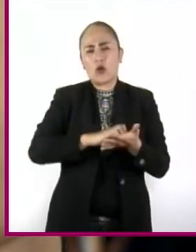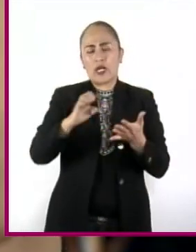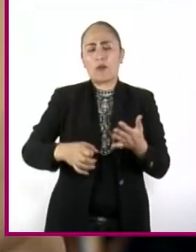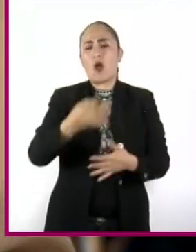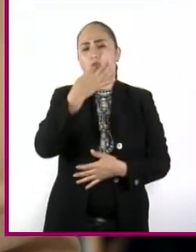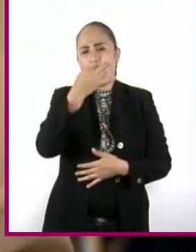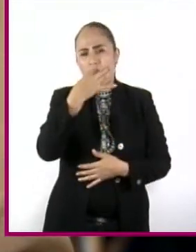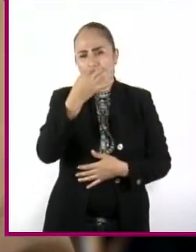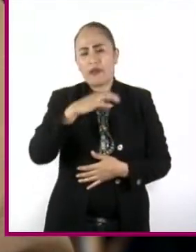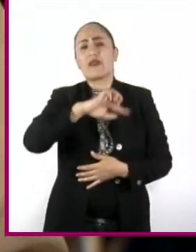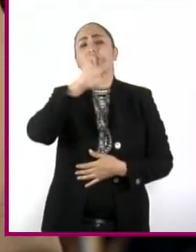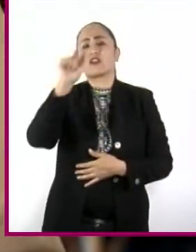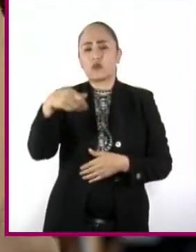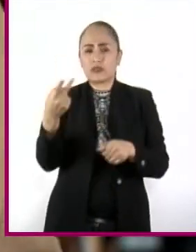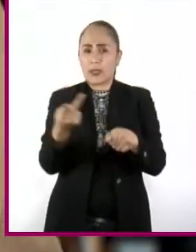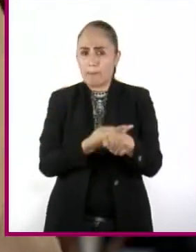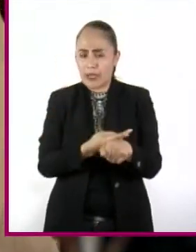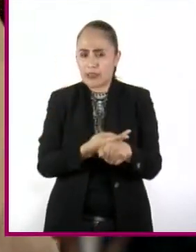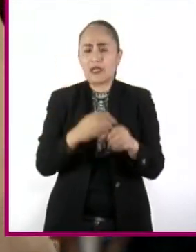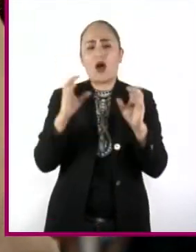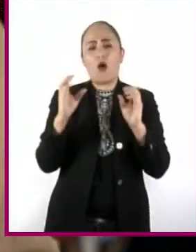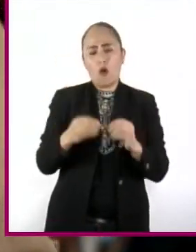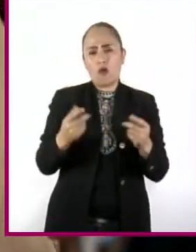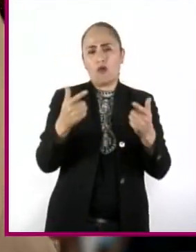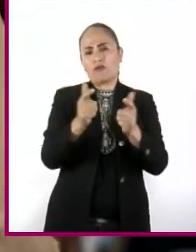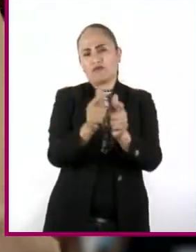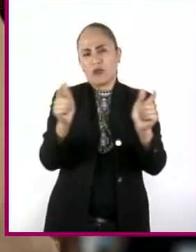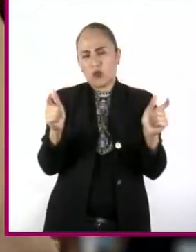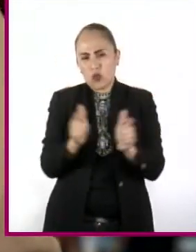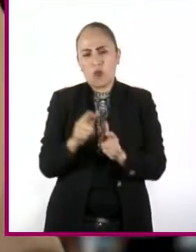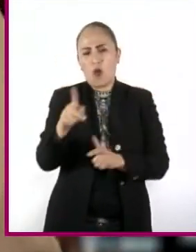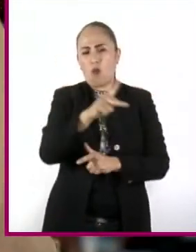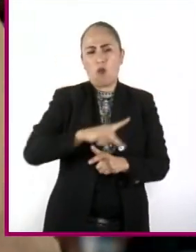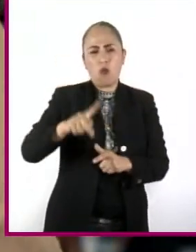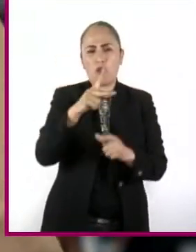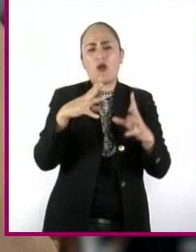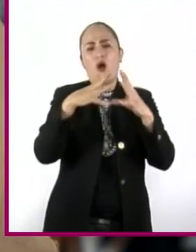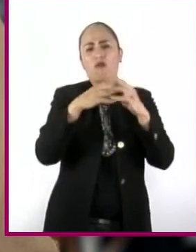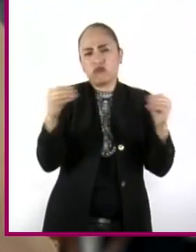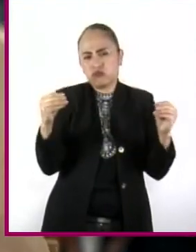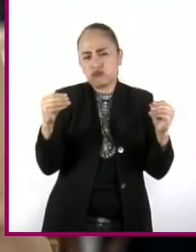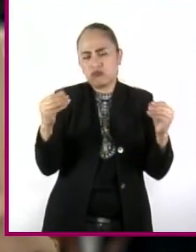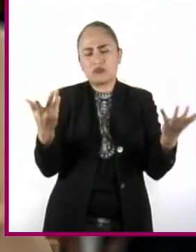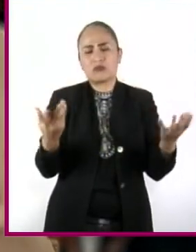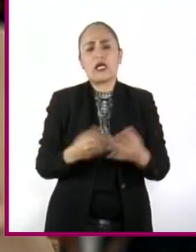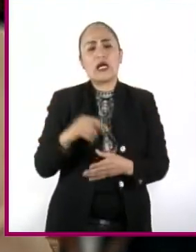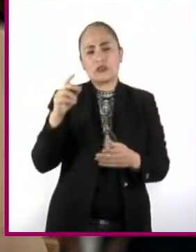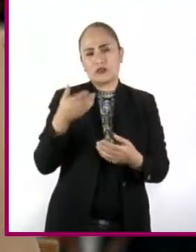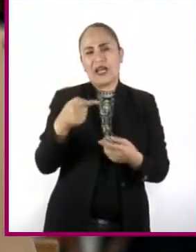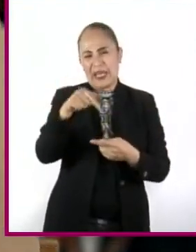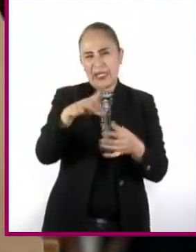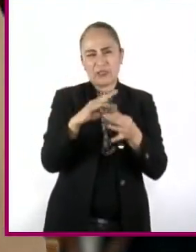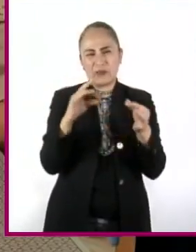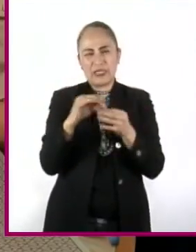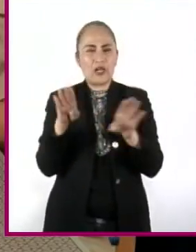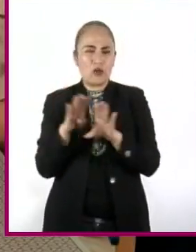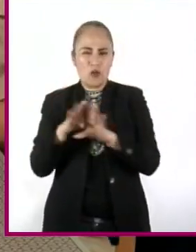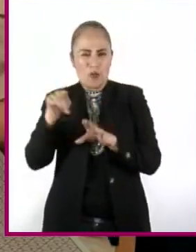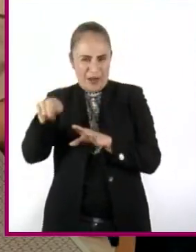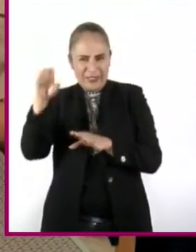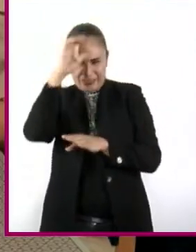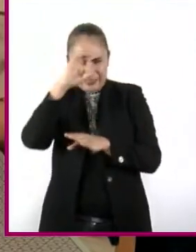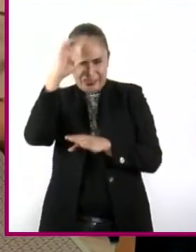medicamento hasta la caída de civilizaciones se podrían intentar explicar desde las ciencias de la complejidad. Tienes razón,